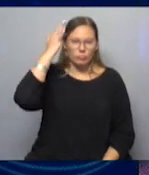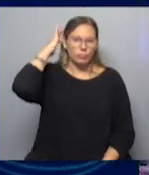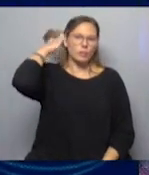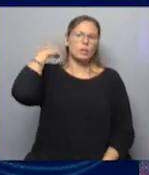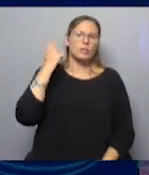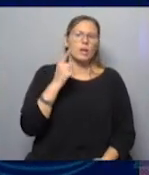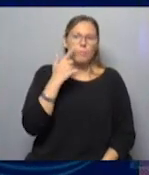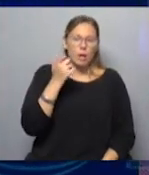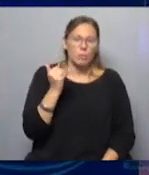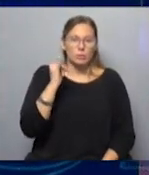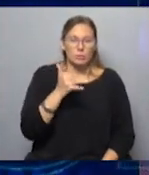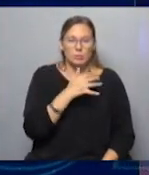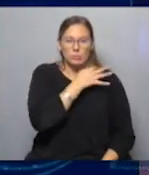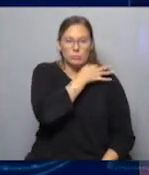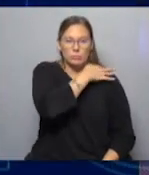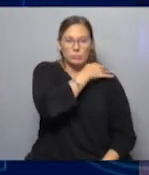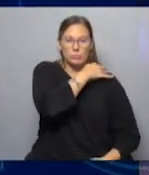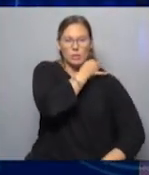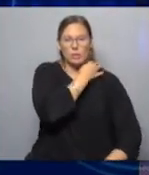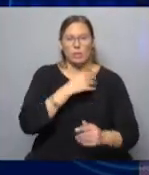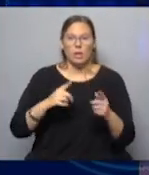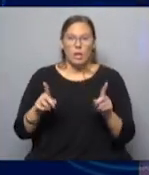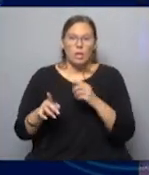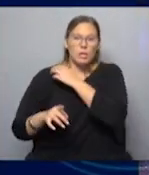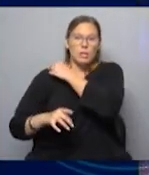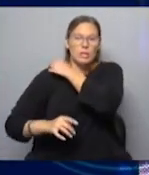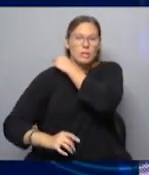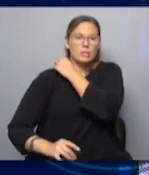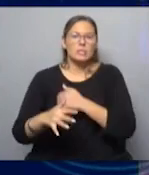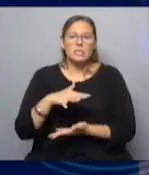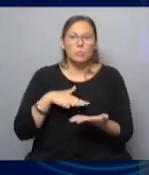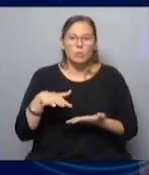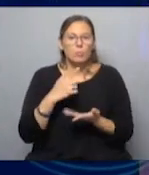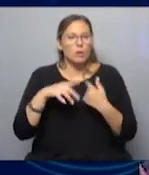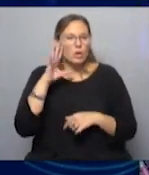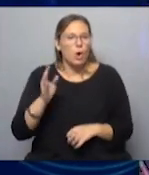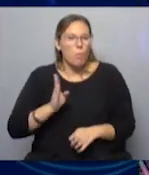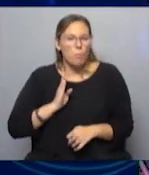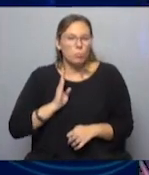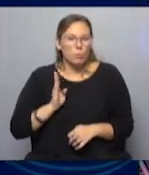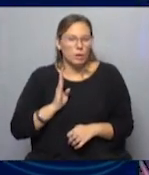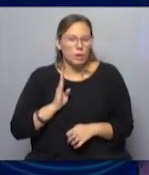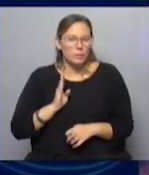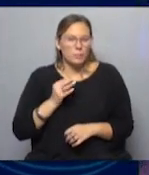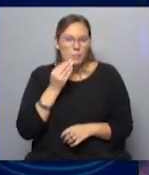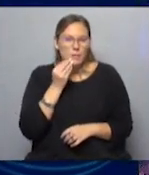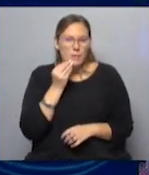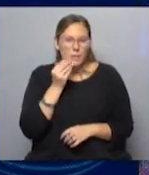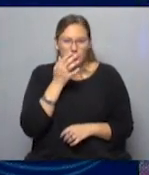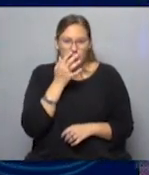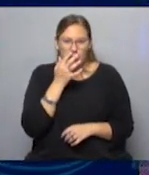a cuenta porque bueno hace de golpe se veían situaciones pero creo que la mujer también en ese sentido